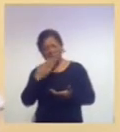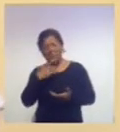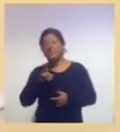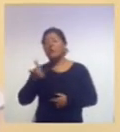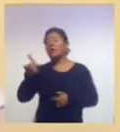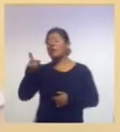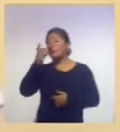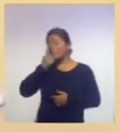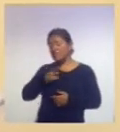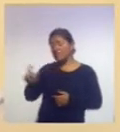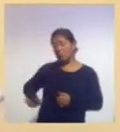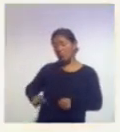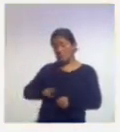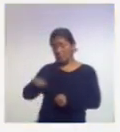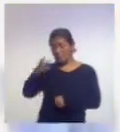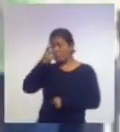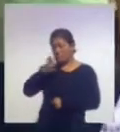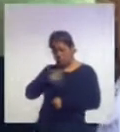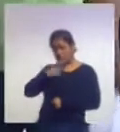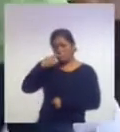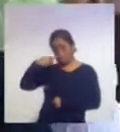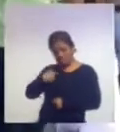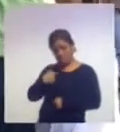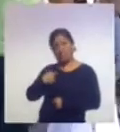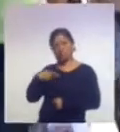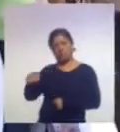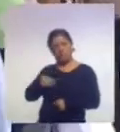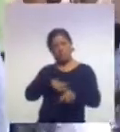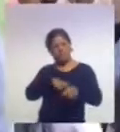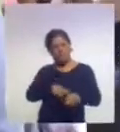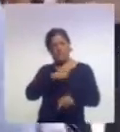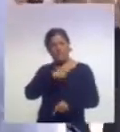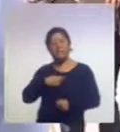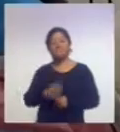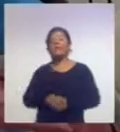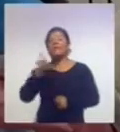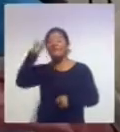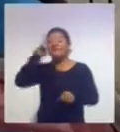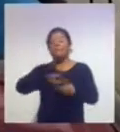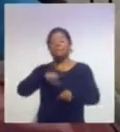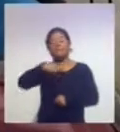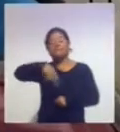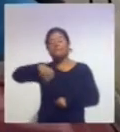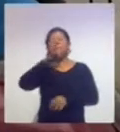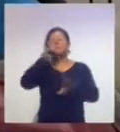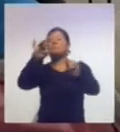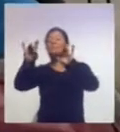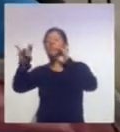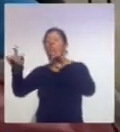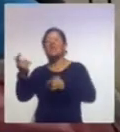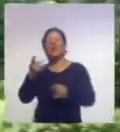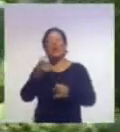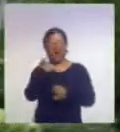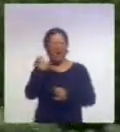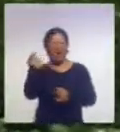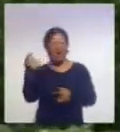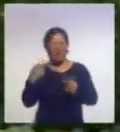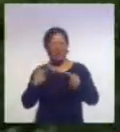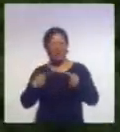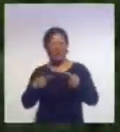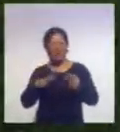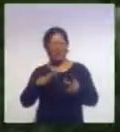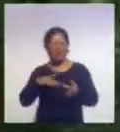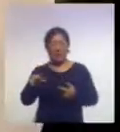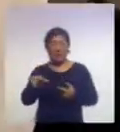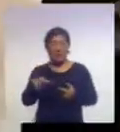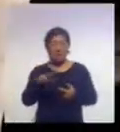gobernador de dar buenos resultados. El director del ITEA exhortó a la población con algún familiar con rezago educativo a acercarse